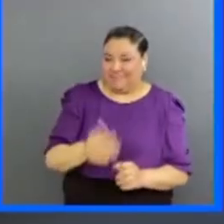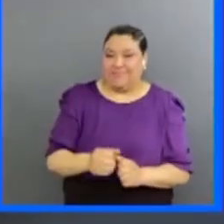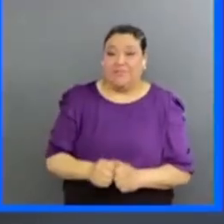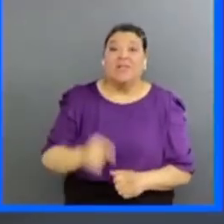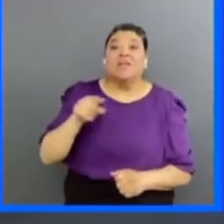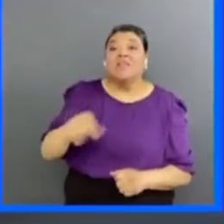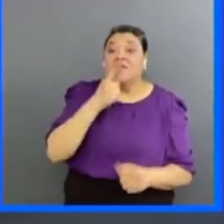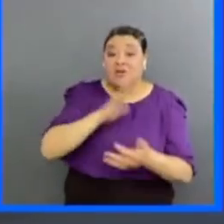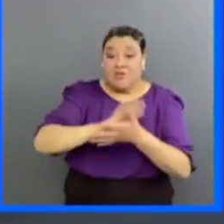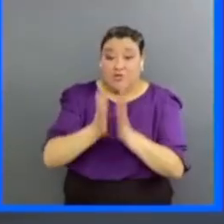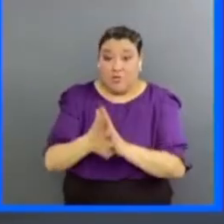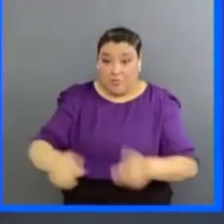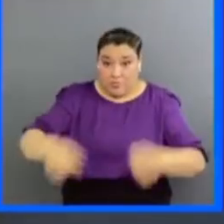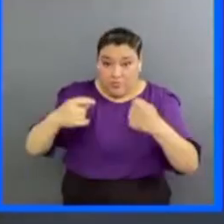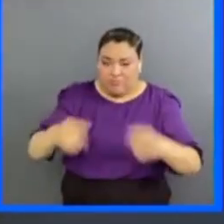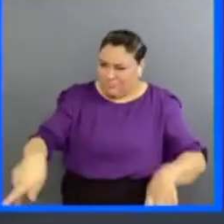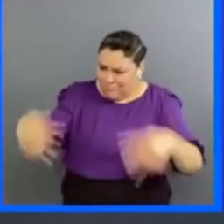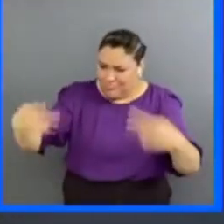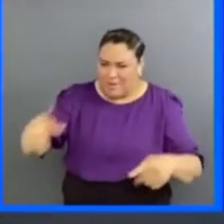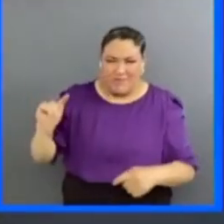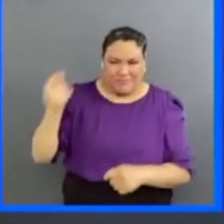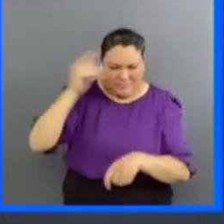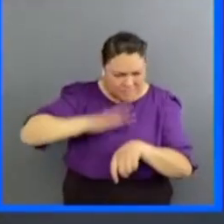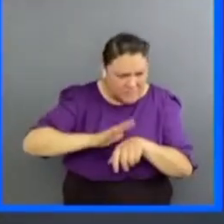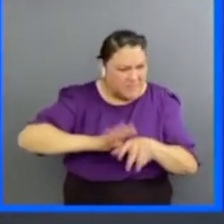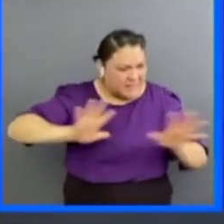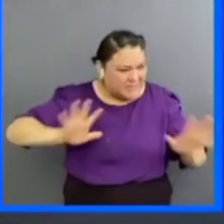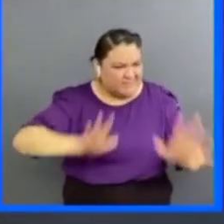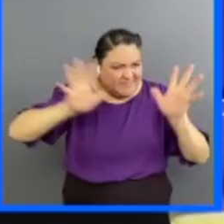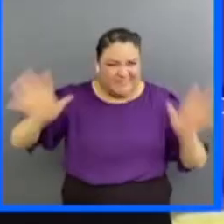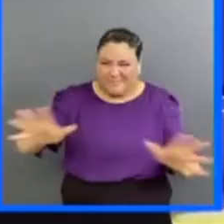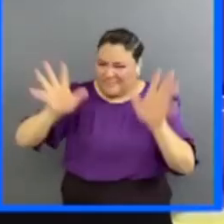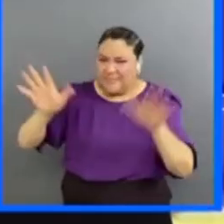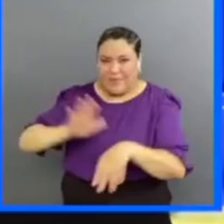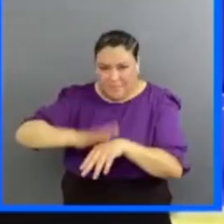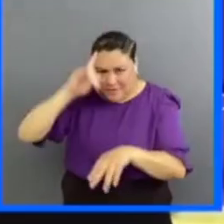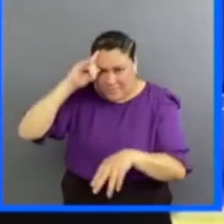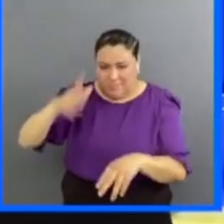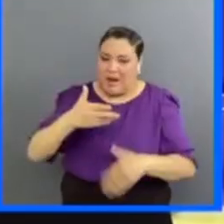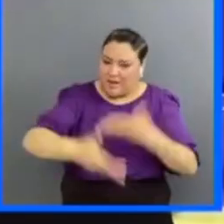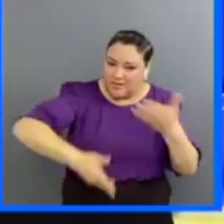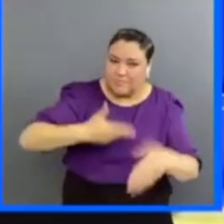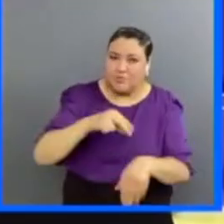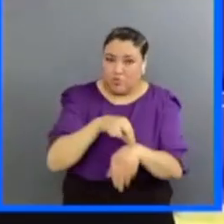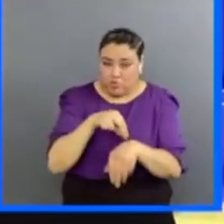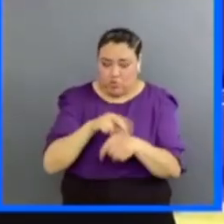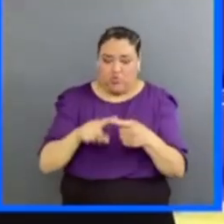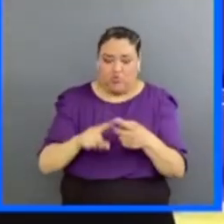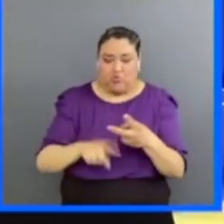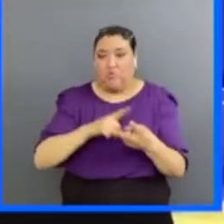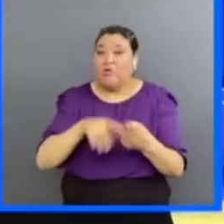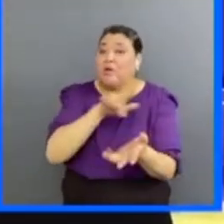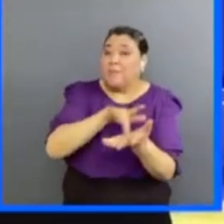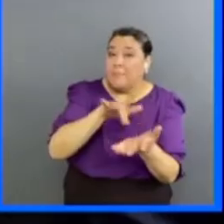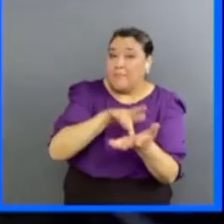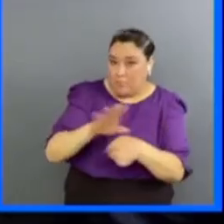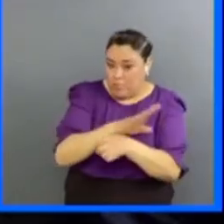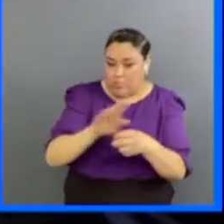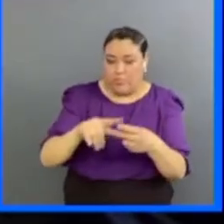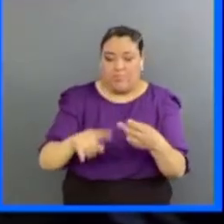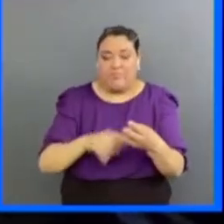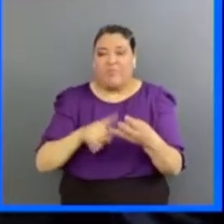impulsará el uso de herramientas tecnológicas para garantizar el acceso a servicios médicos, apoyos sociales y mecanismos de